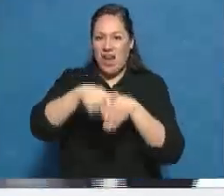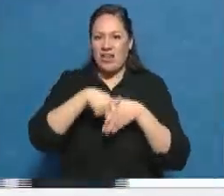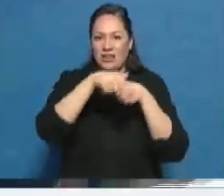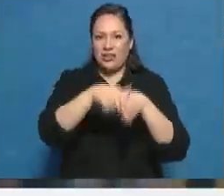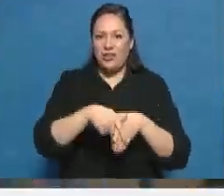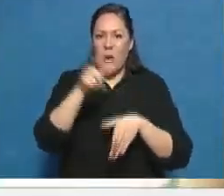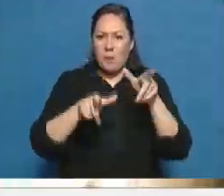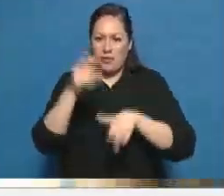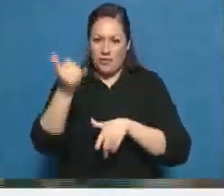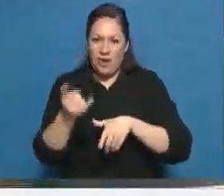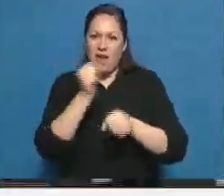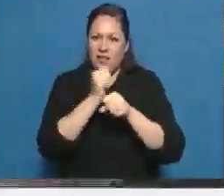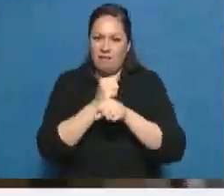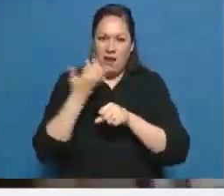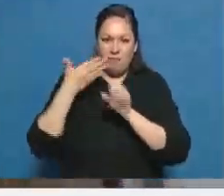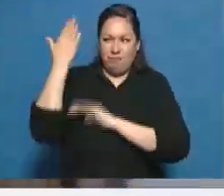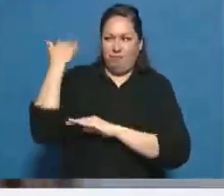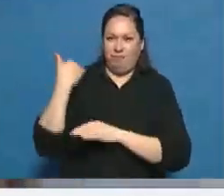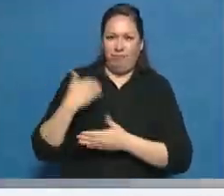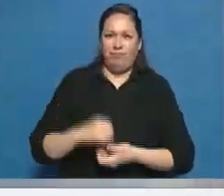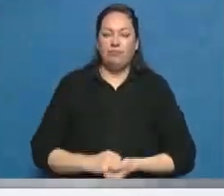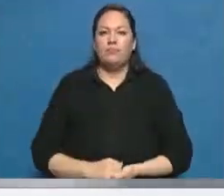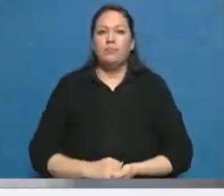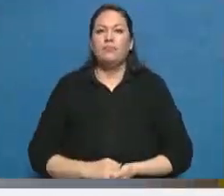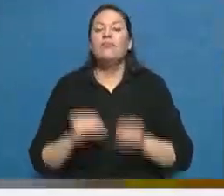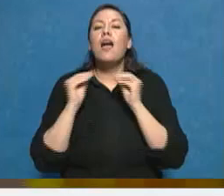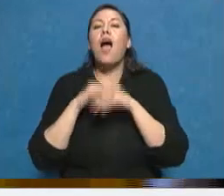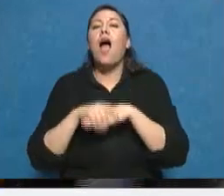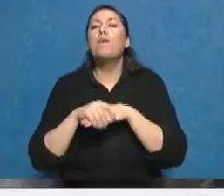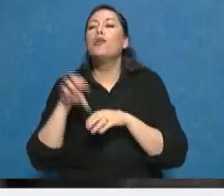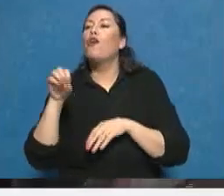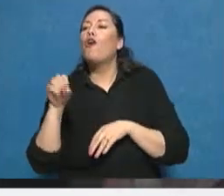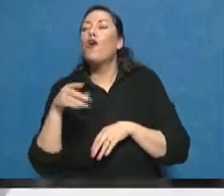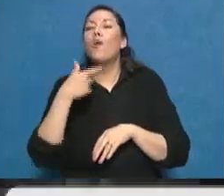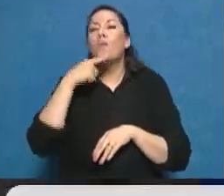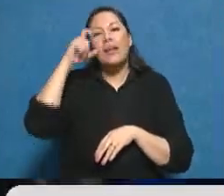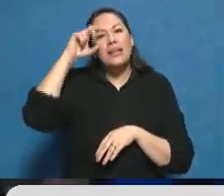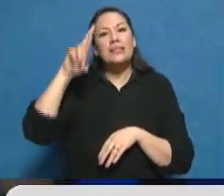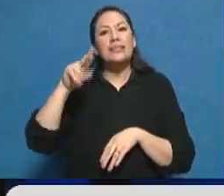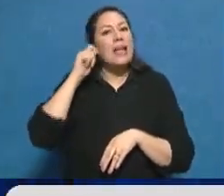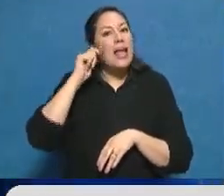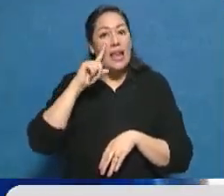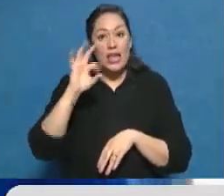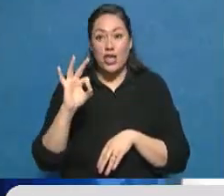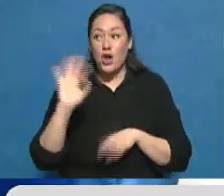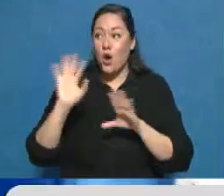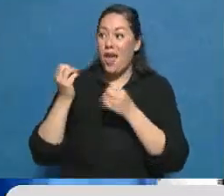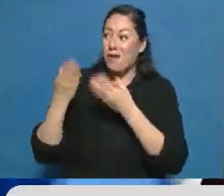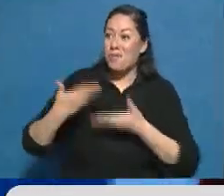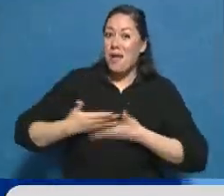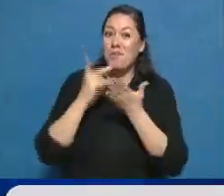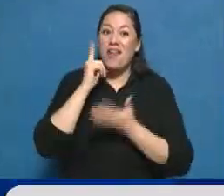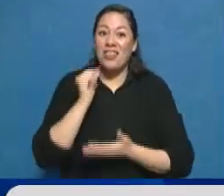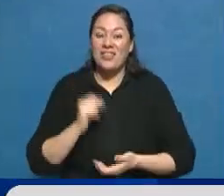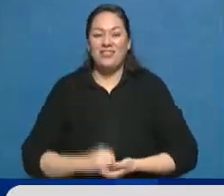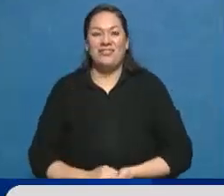gente que está haciendo su trabajo. Estamos acá con el amigo, ¿cómo es su nombre? Sergio Murici, ¿cómo le va? Buen día. Bueno,